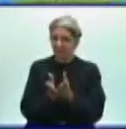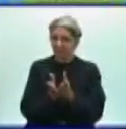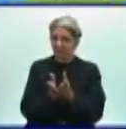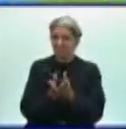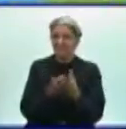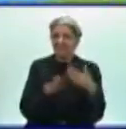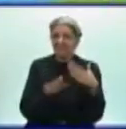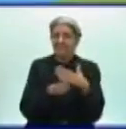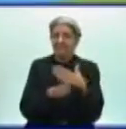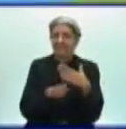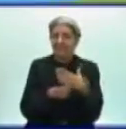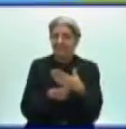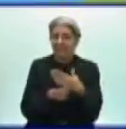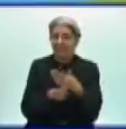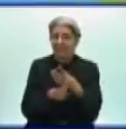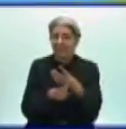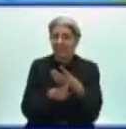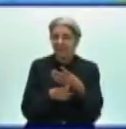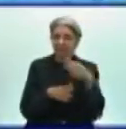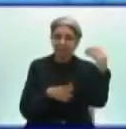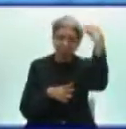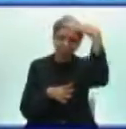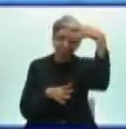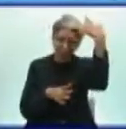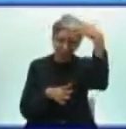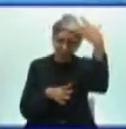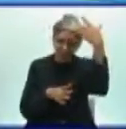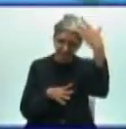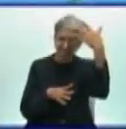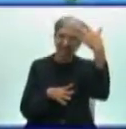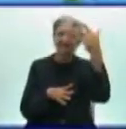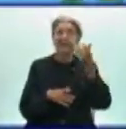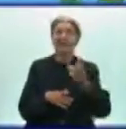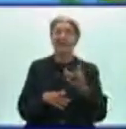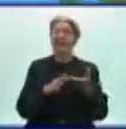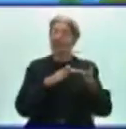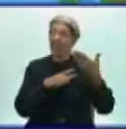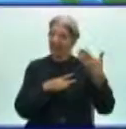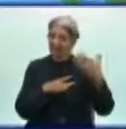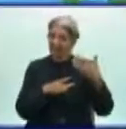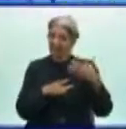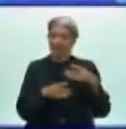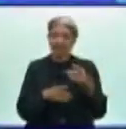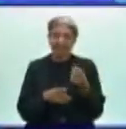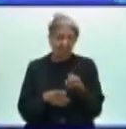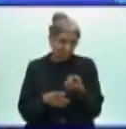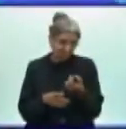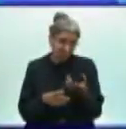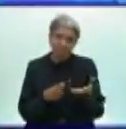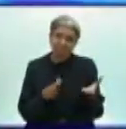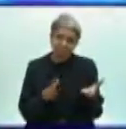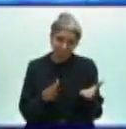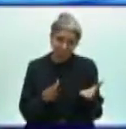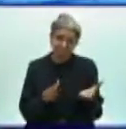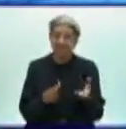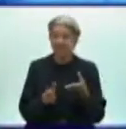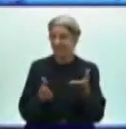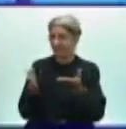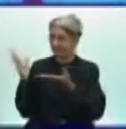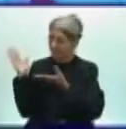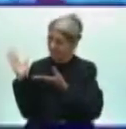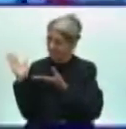Oriente. Región estudiada por ustedes recientemente, Vamos a verlo más de cerca, mírenla acá.